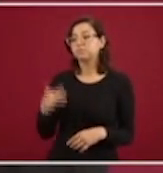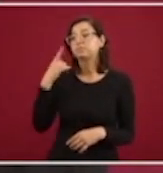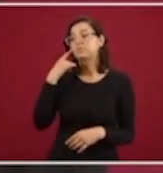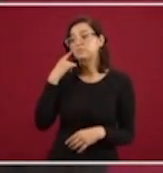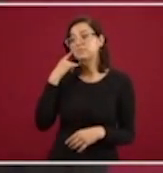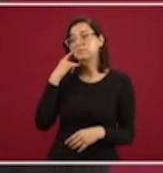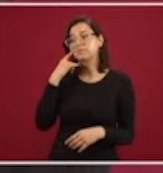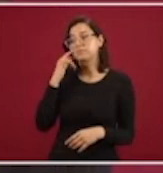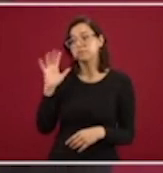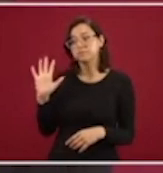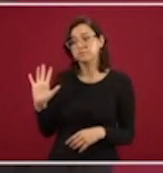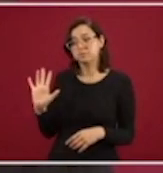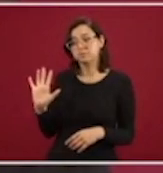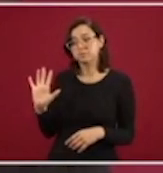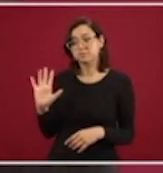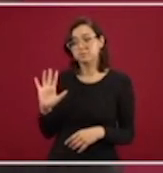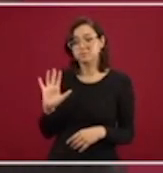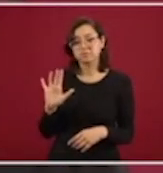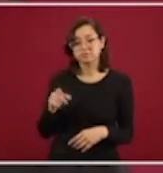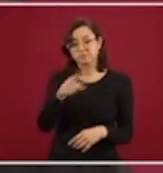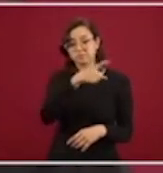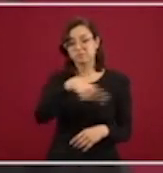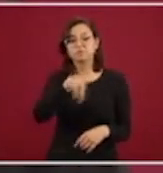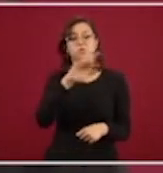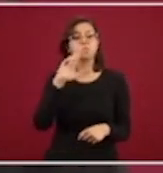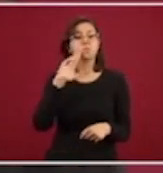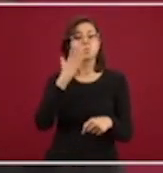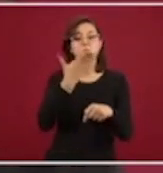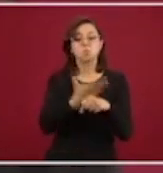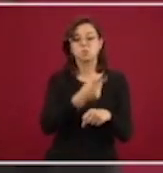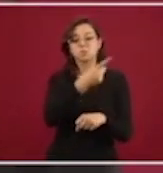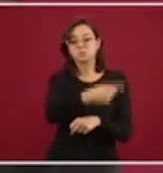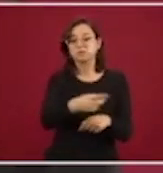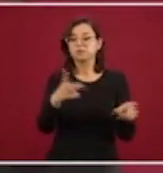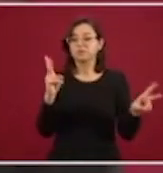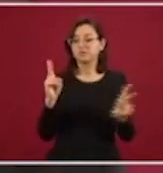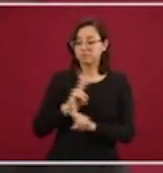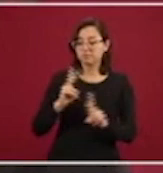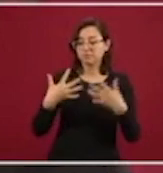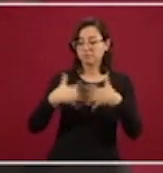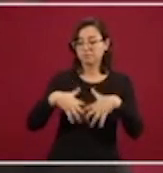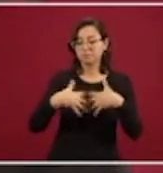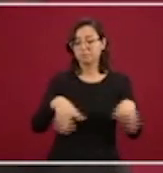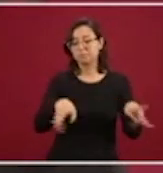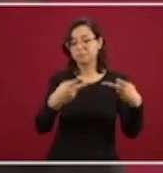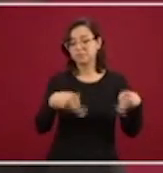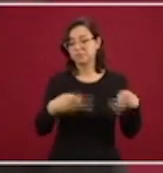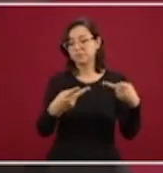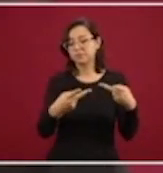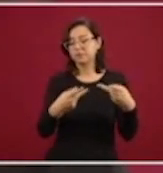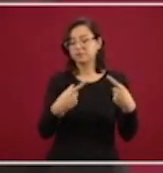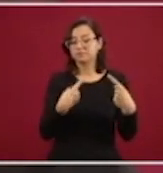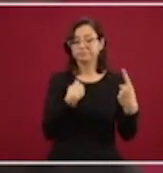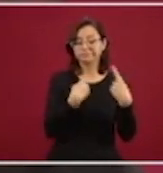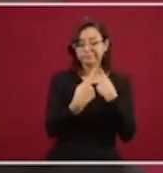consultar con los encargados del abasto de